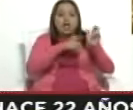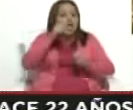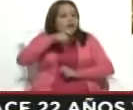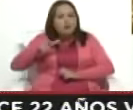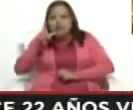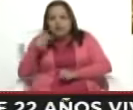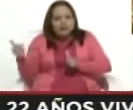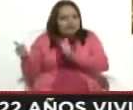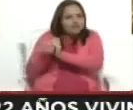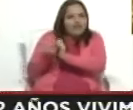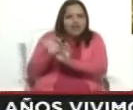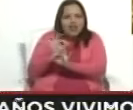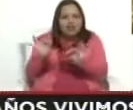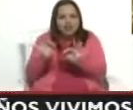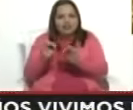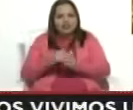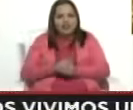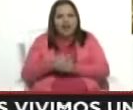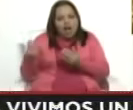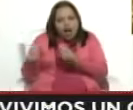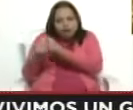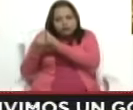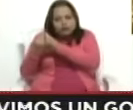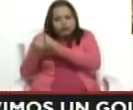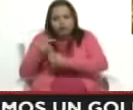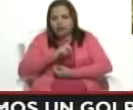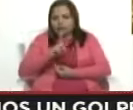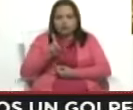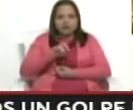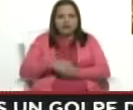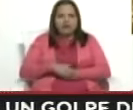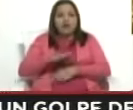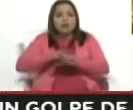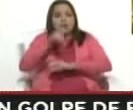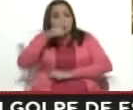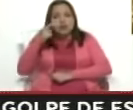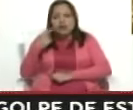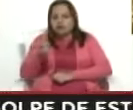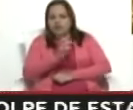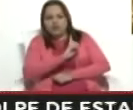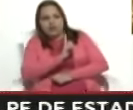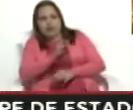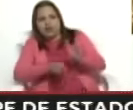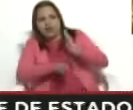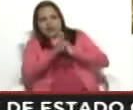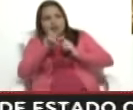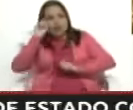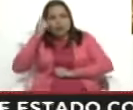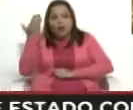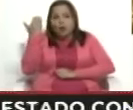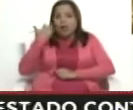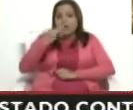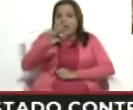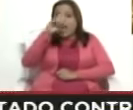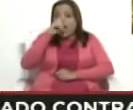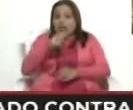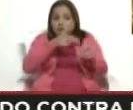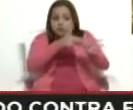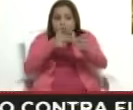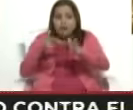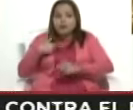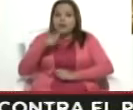nosotros porque el pueblo dijo, yo no voy a salir con los que hace 3 años mataron a mi